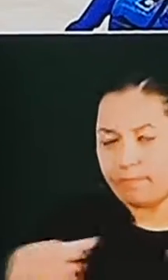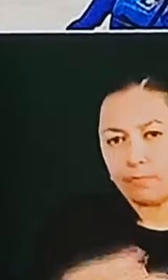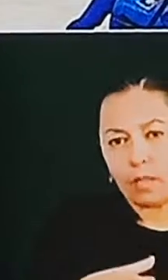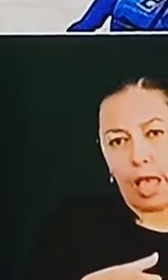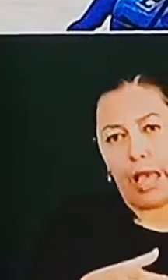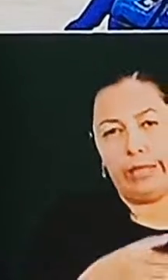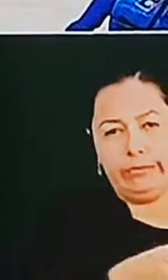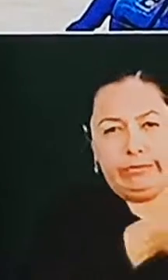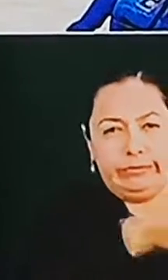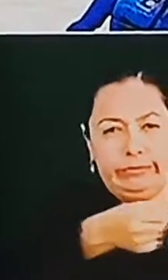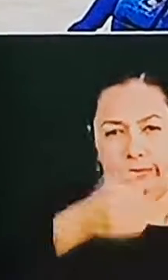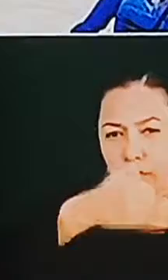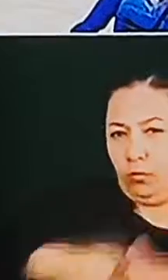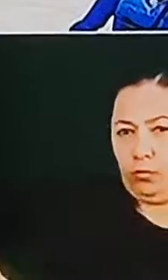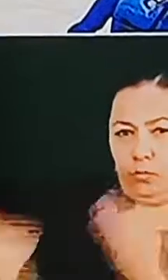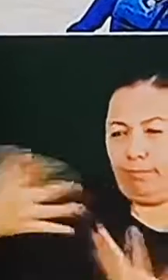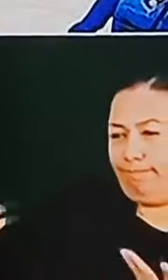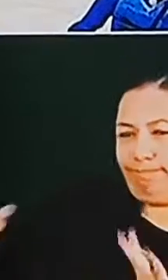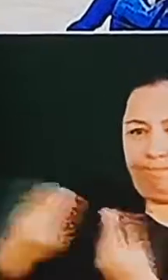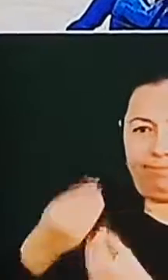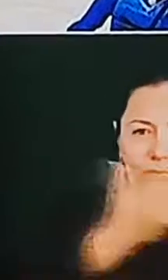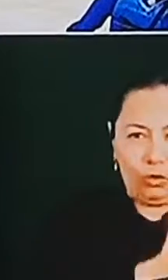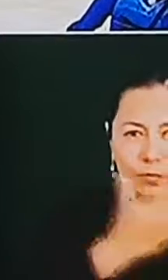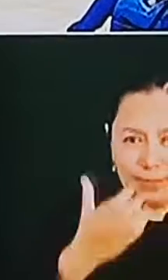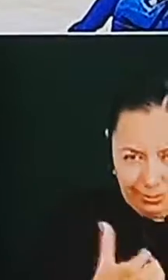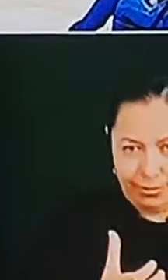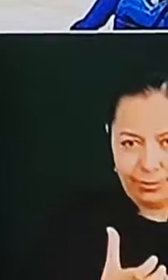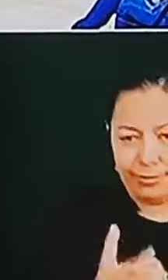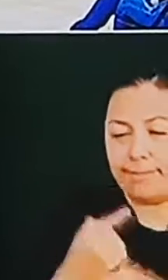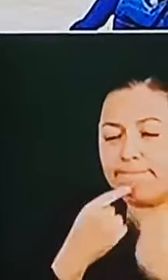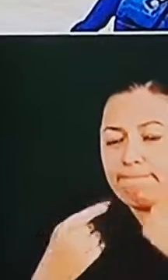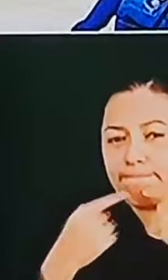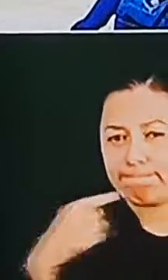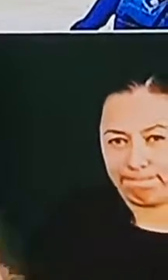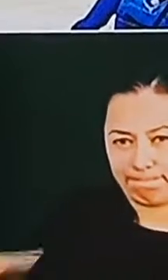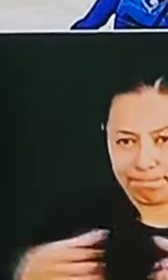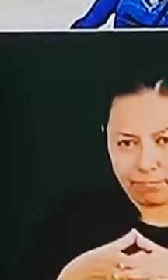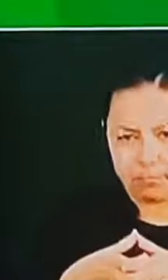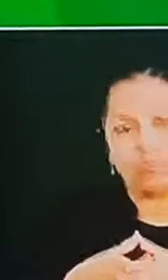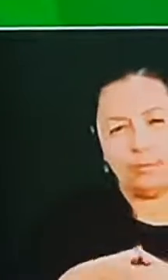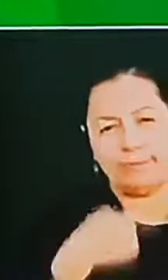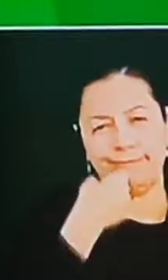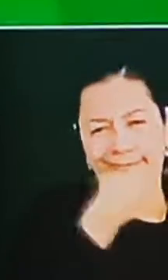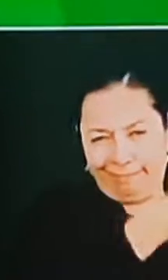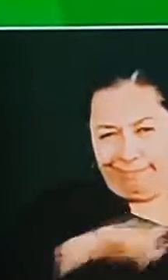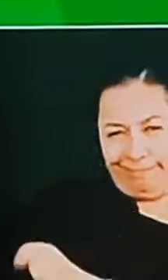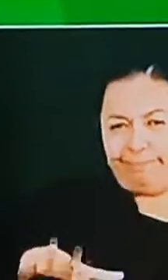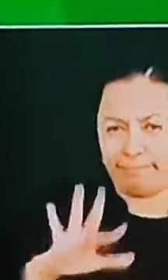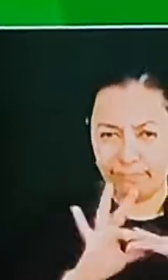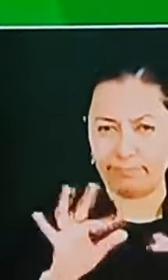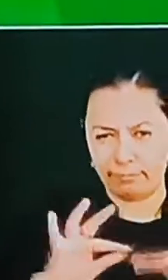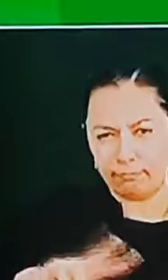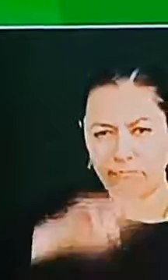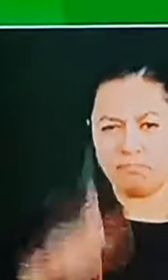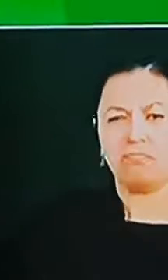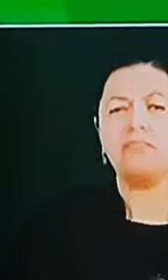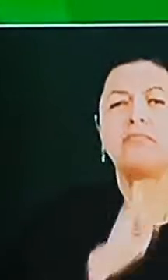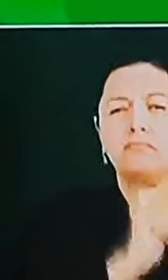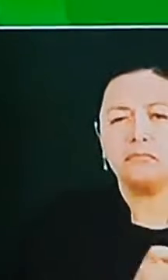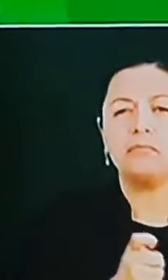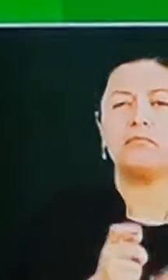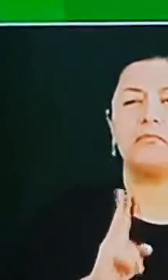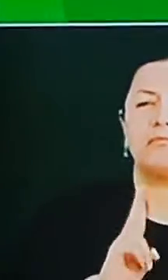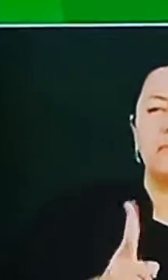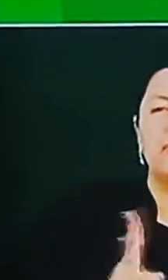gabinete que lo acompañan. Y como usted ha dicho, realmente hubo la oportunidad para tocar el tema de Sinaloa ahorita en materia de seguridad y